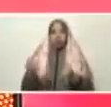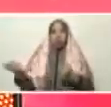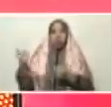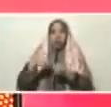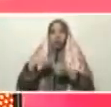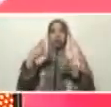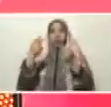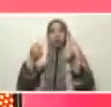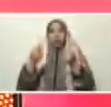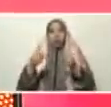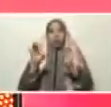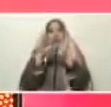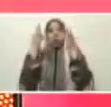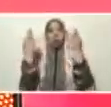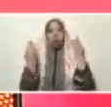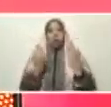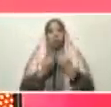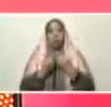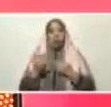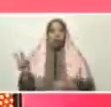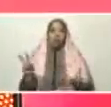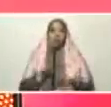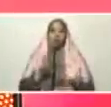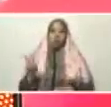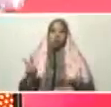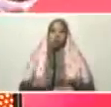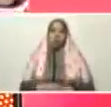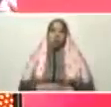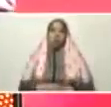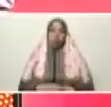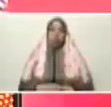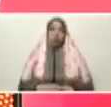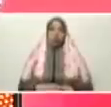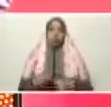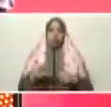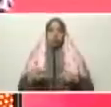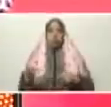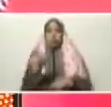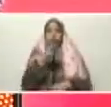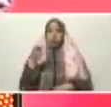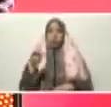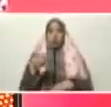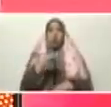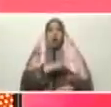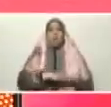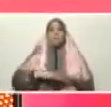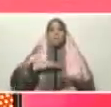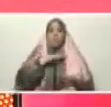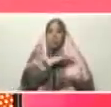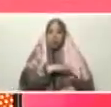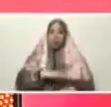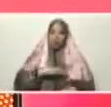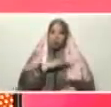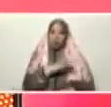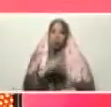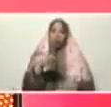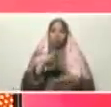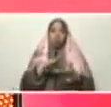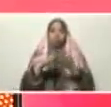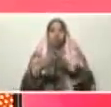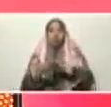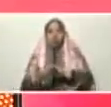de la familia venezolana y la expansión y recuperación de las misiones y grandes misiones